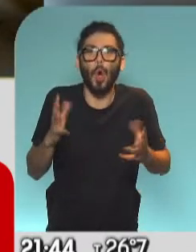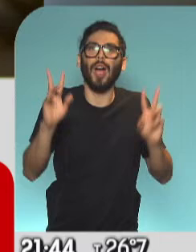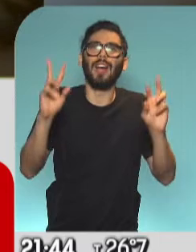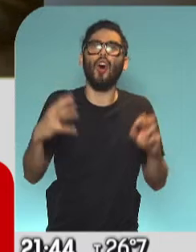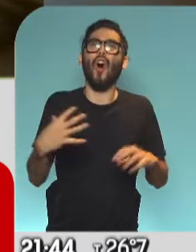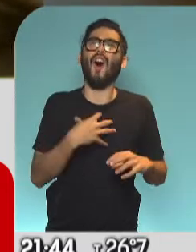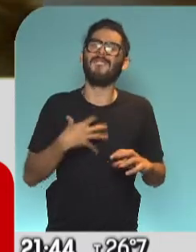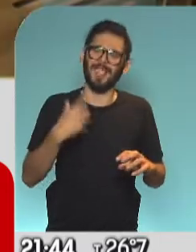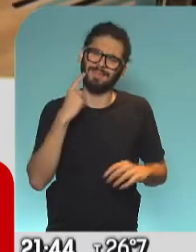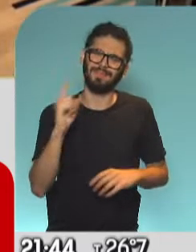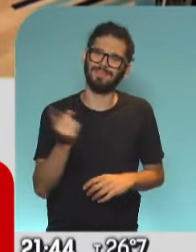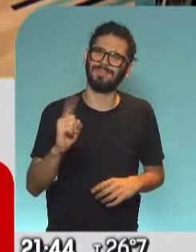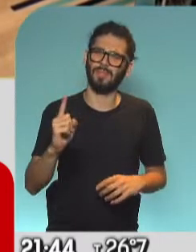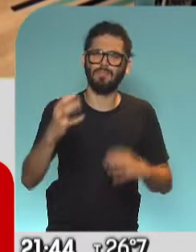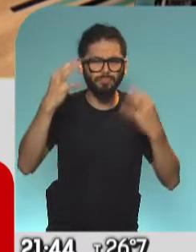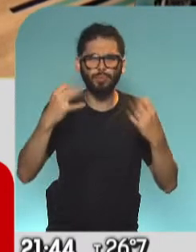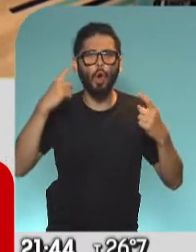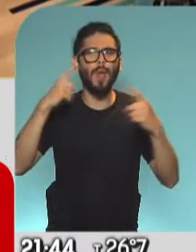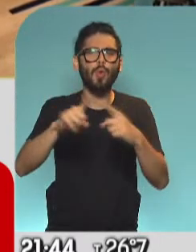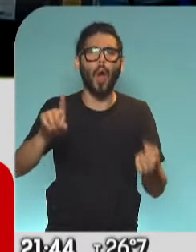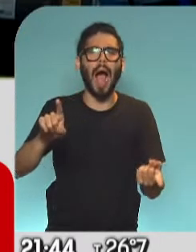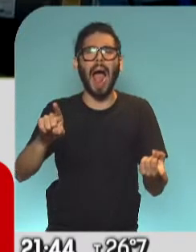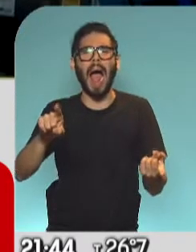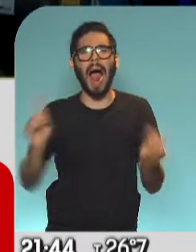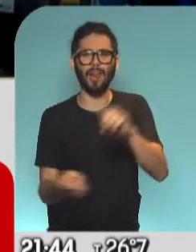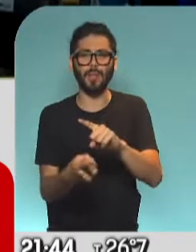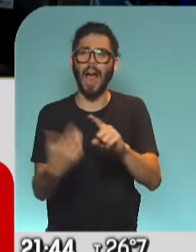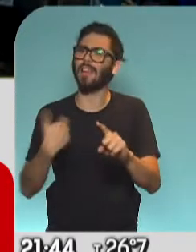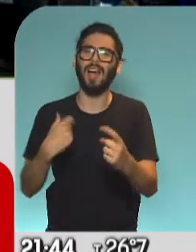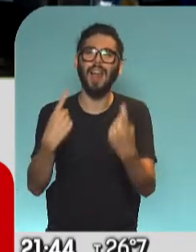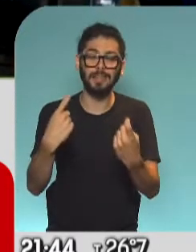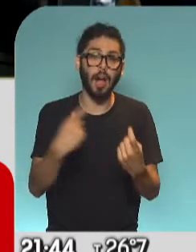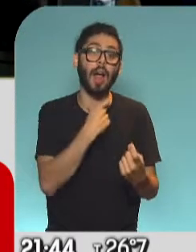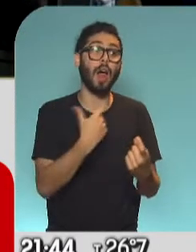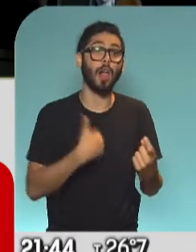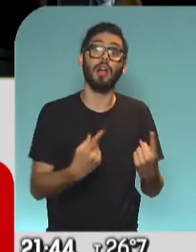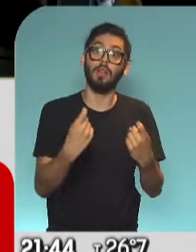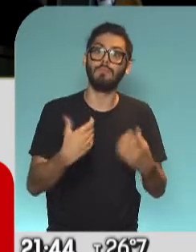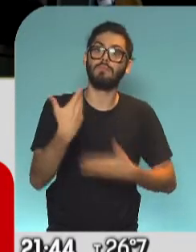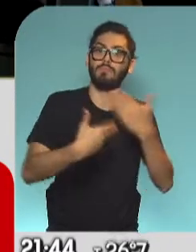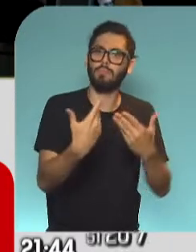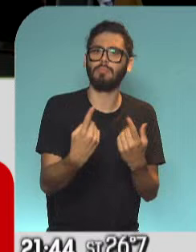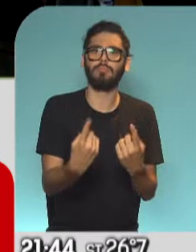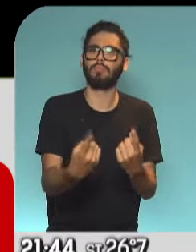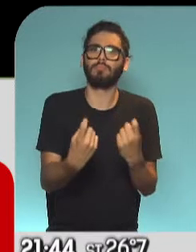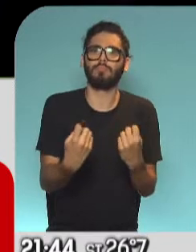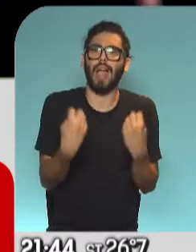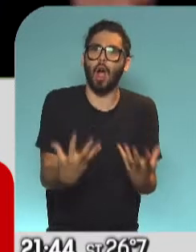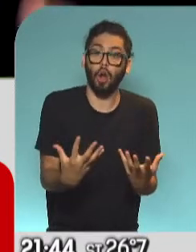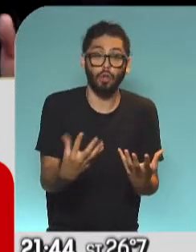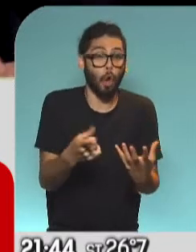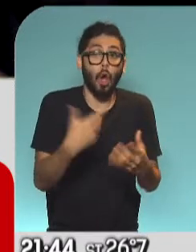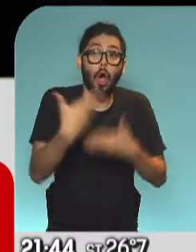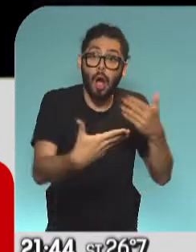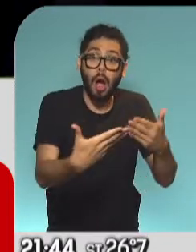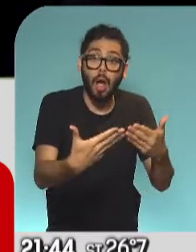plantear los objetivos al revés. Es decir, Argentina necesita esto, necesita recuperarse, necesita crecimiento, entonces para hacer esto